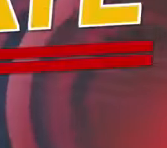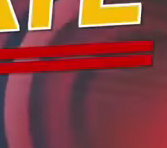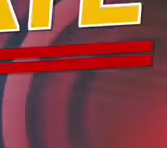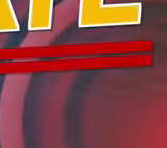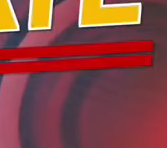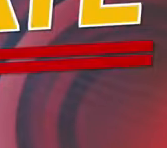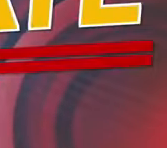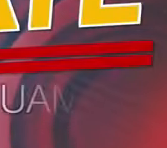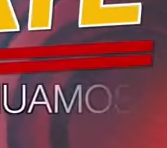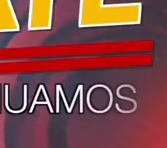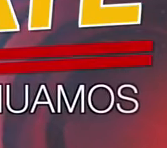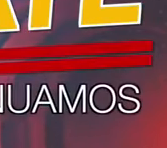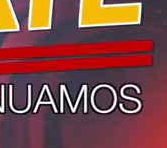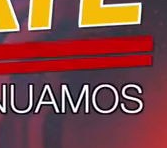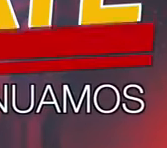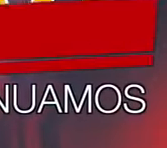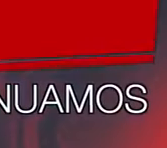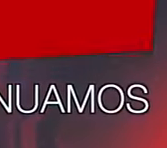Mientras...